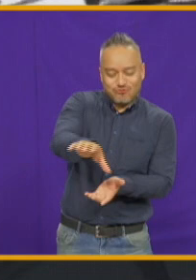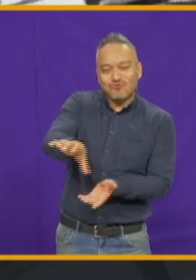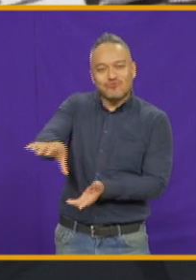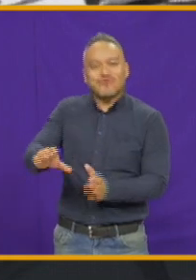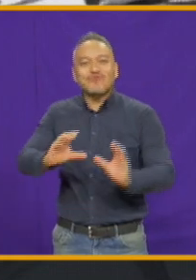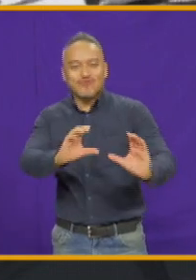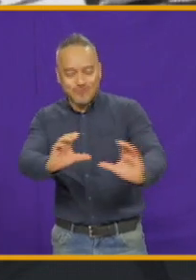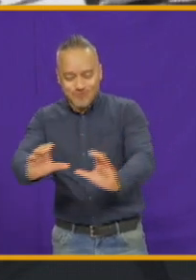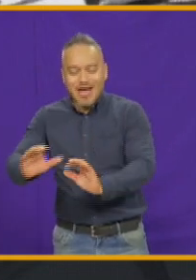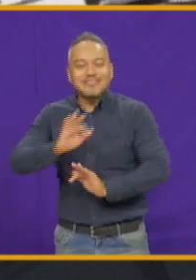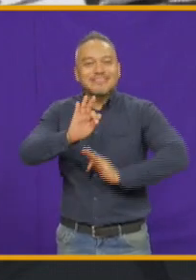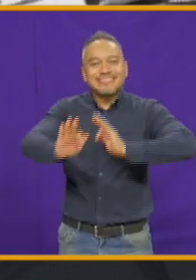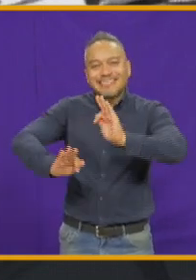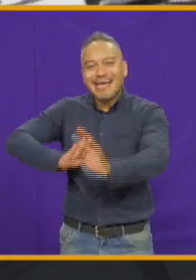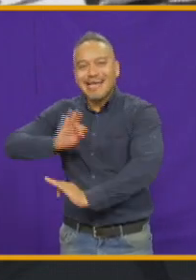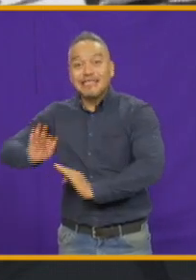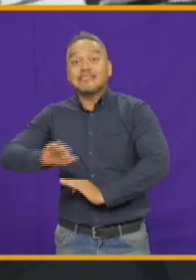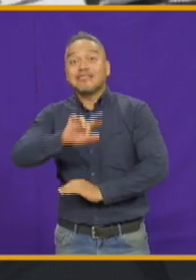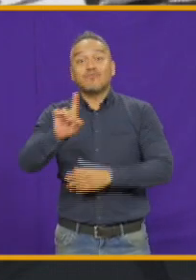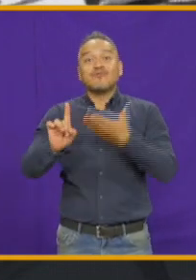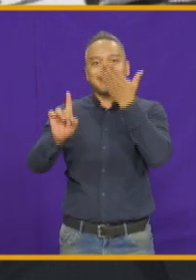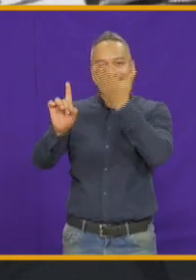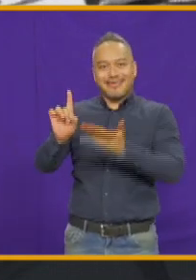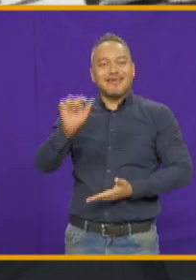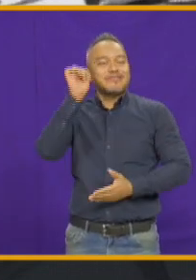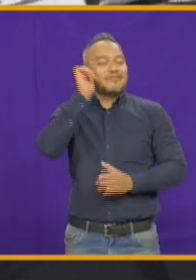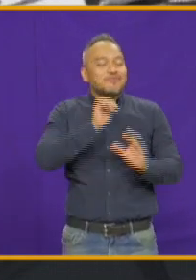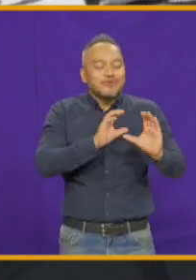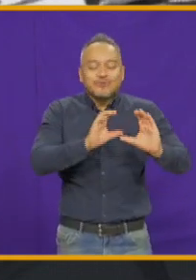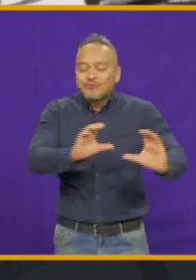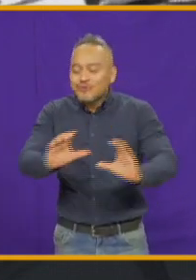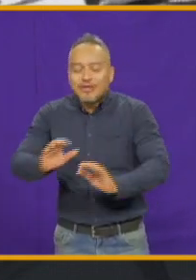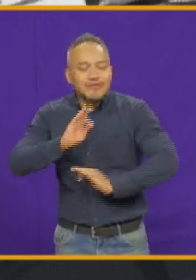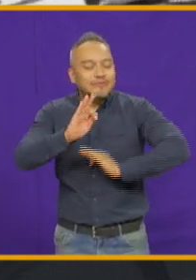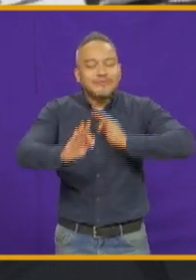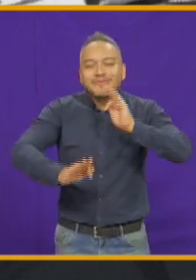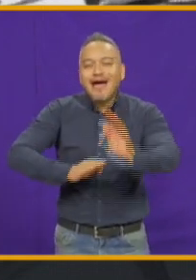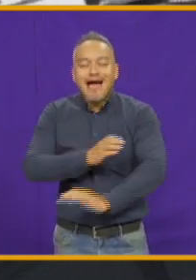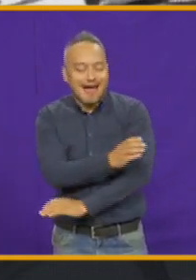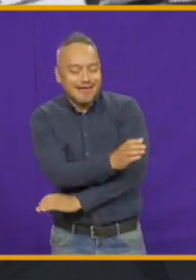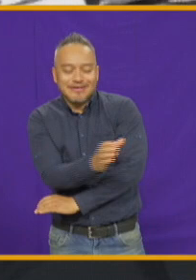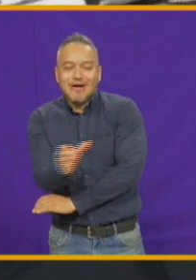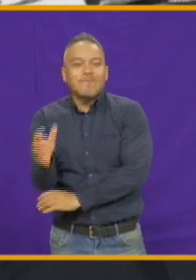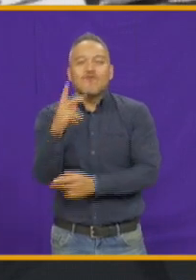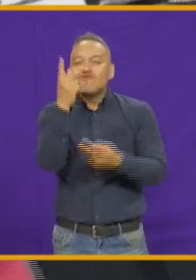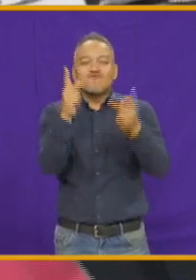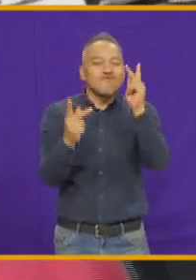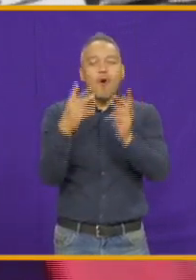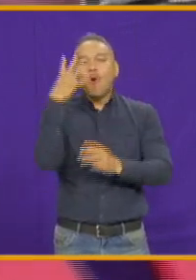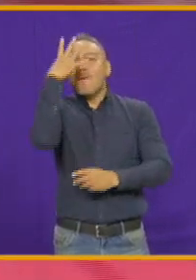lucrecia riega cuida aquel jardín maravilloso